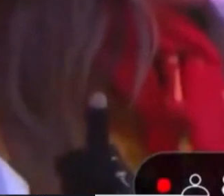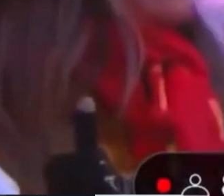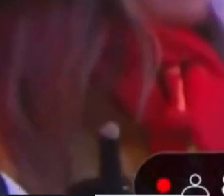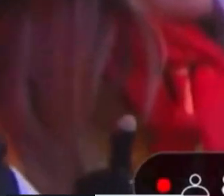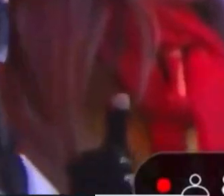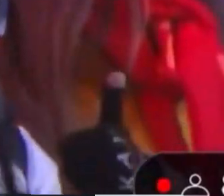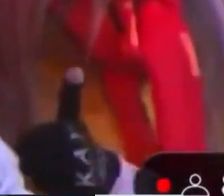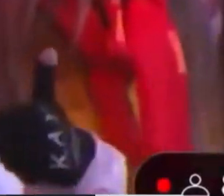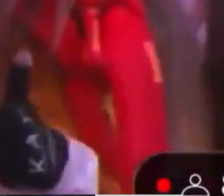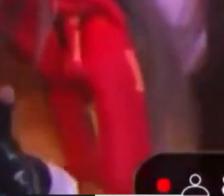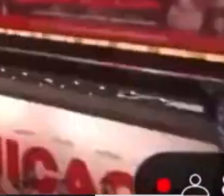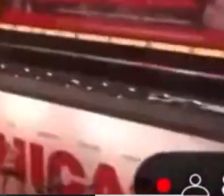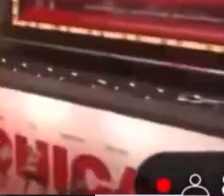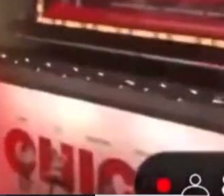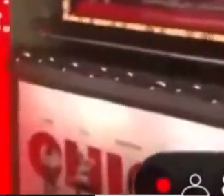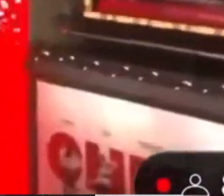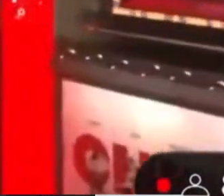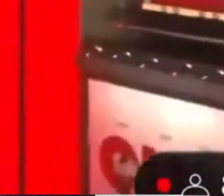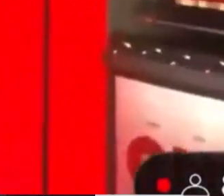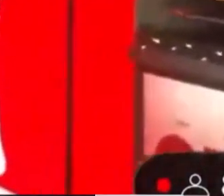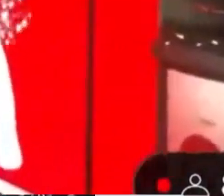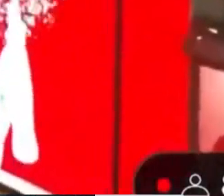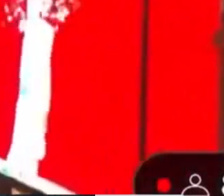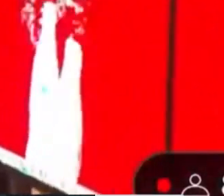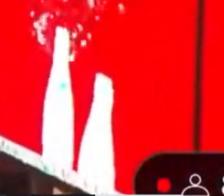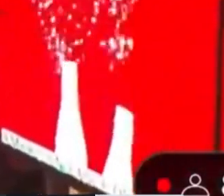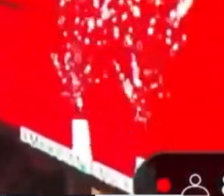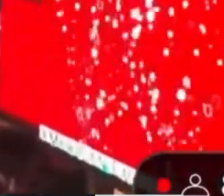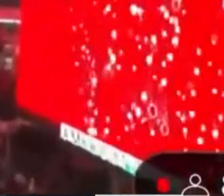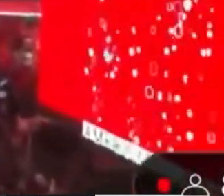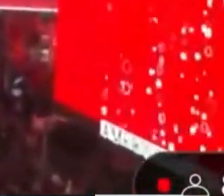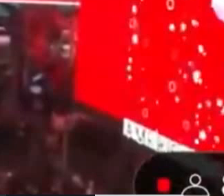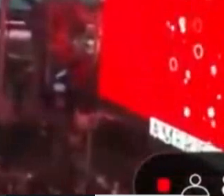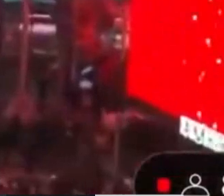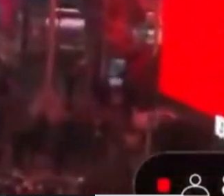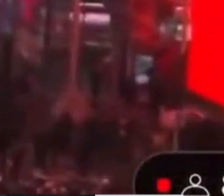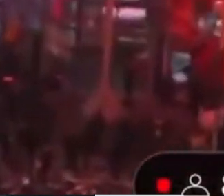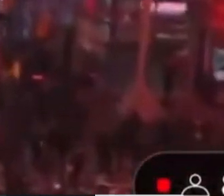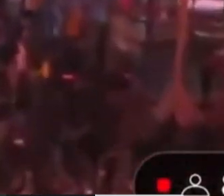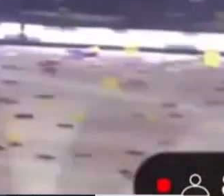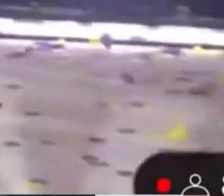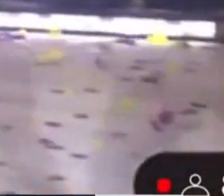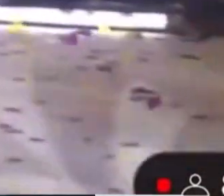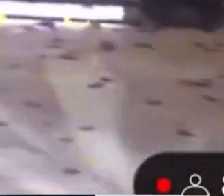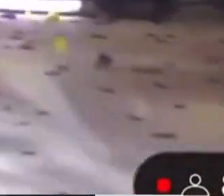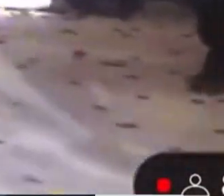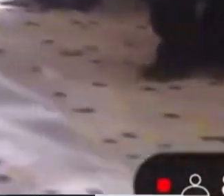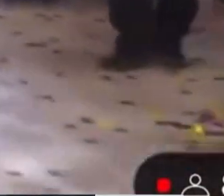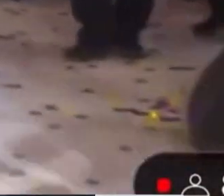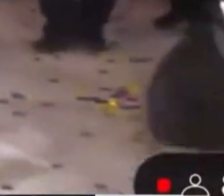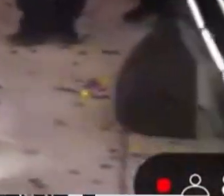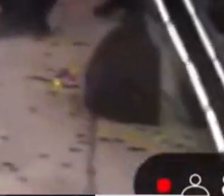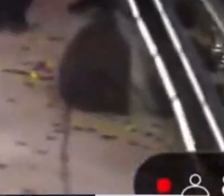dejaste perder. ¿Y qué quieres ahora? Nos fuimos. No me hables de amor y nos paramos. Seguimos. Y aunque caminamos en lo